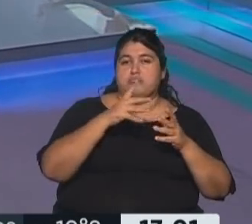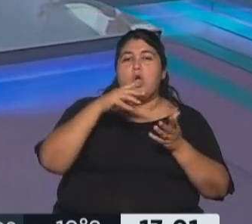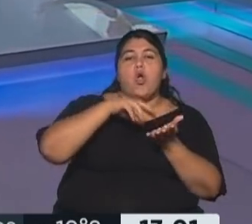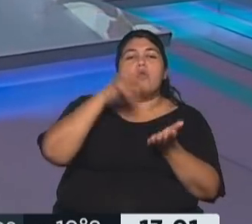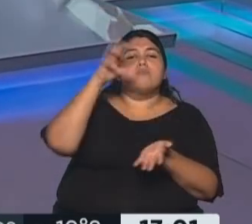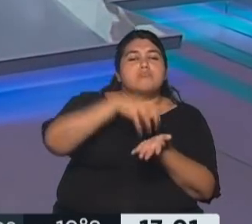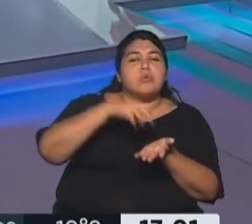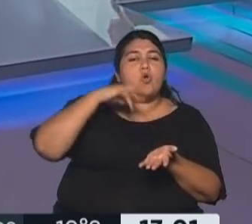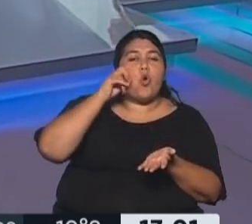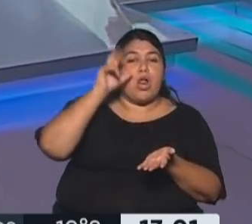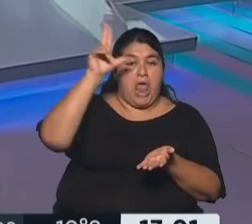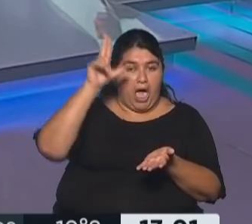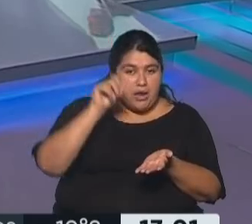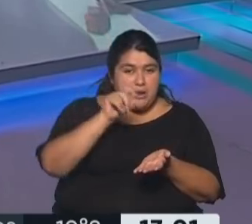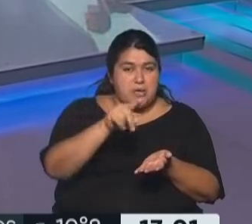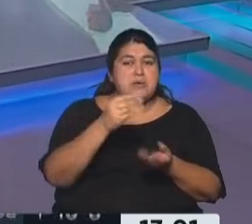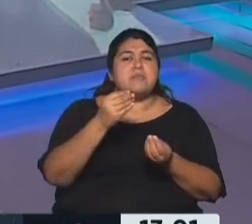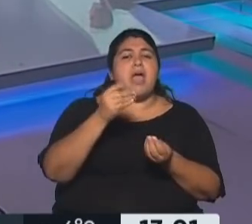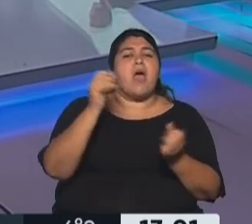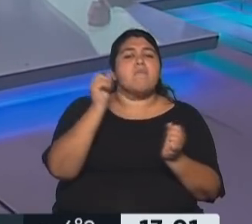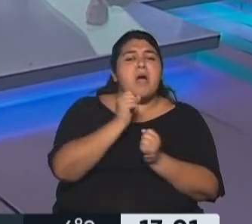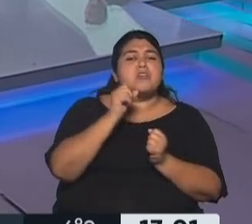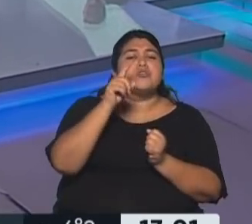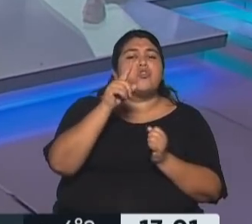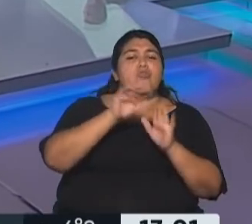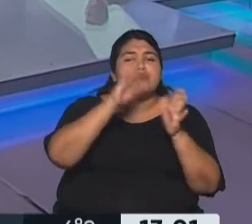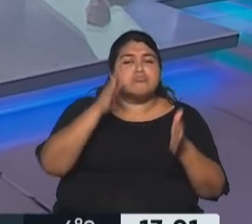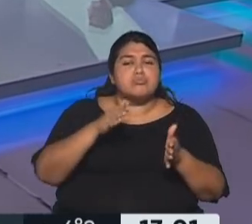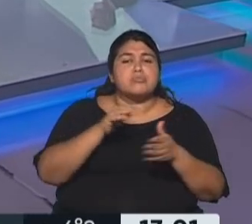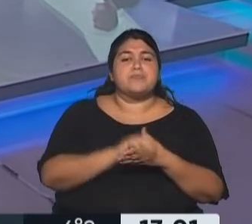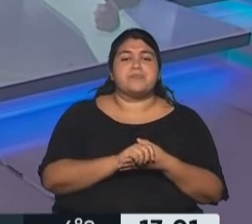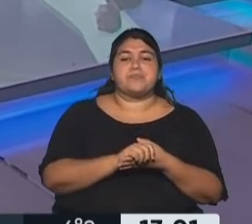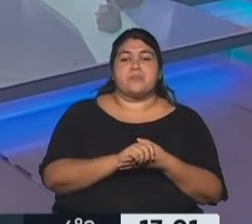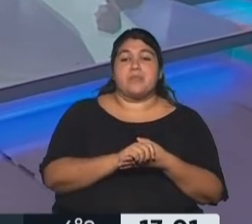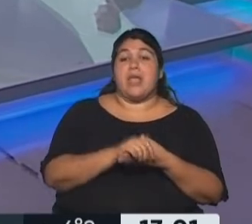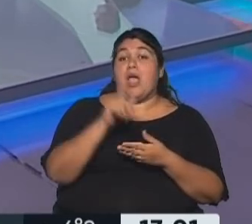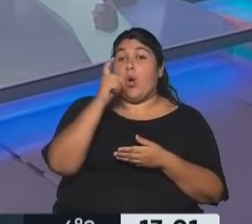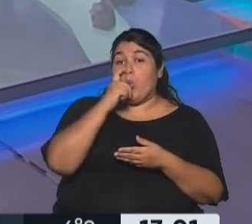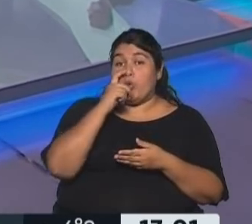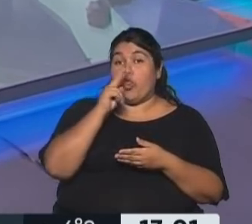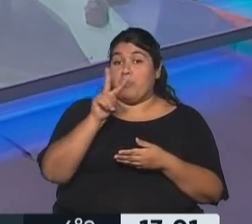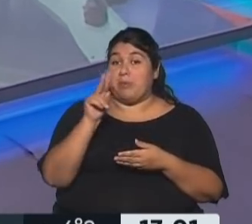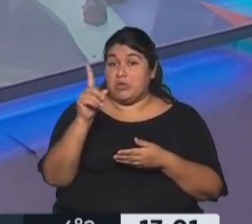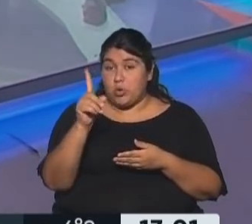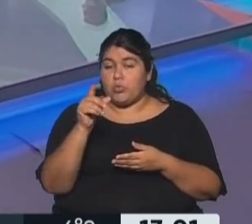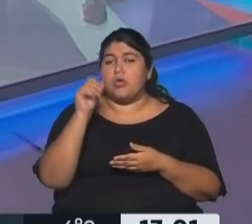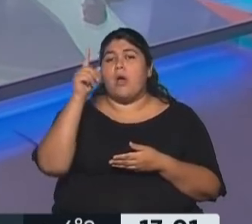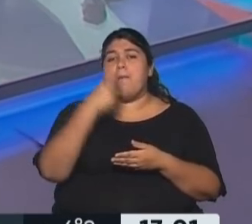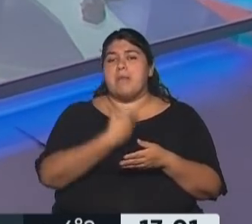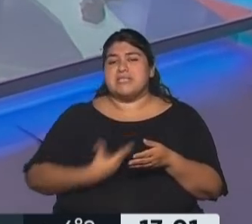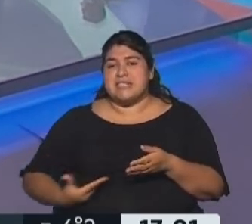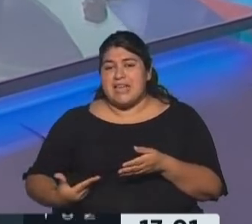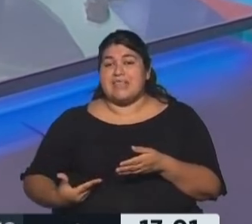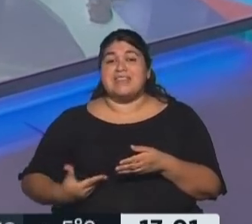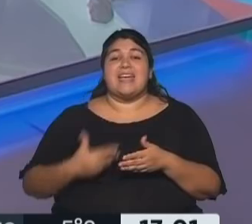sucedía en mayo de 2021. ¿Y en junio? En junio del mismo año de 2021, Putin y Xi